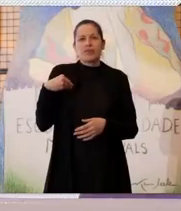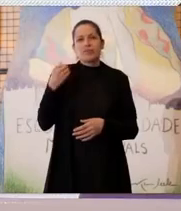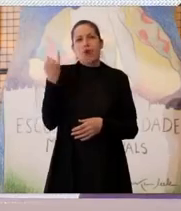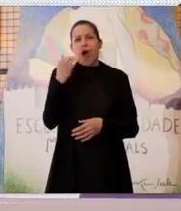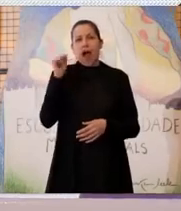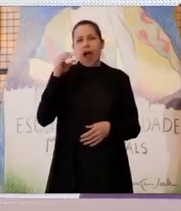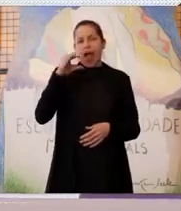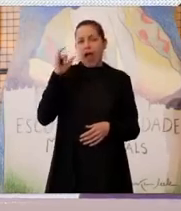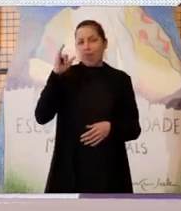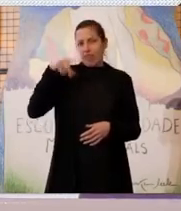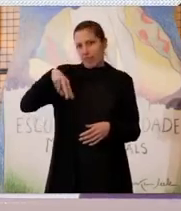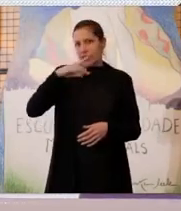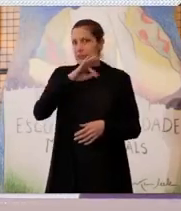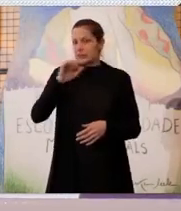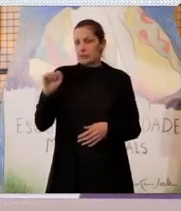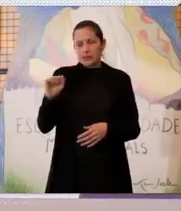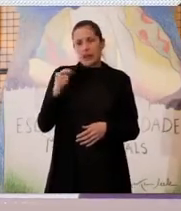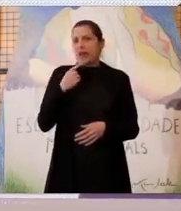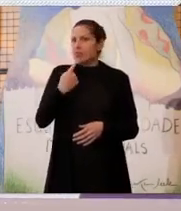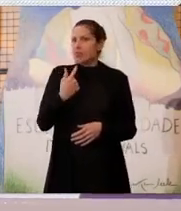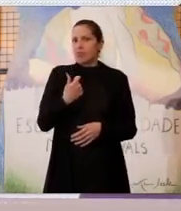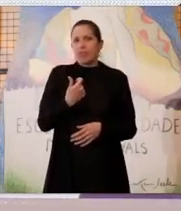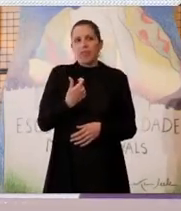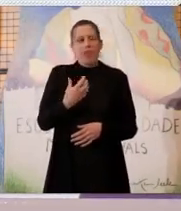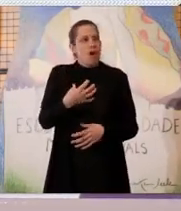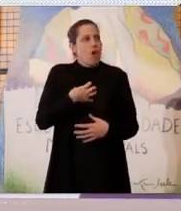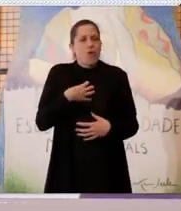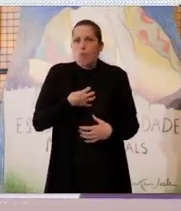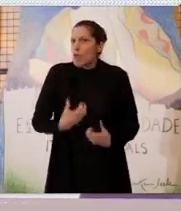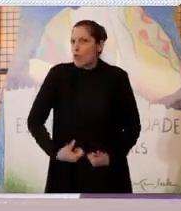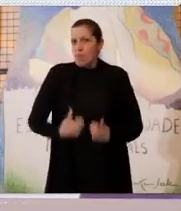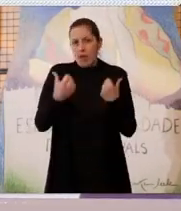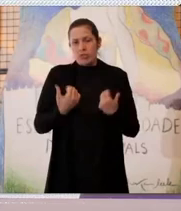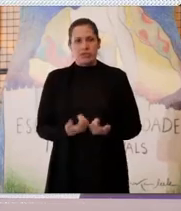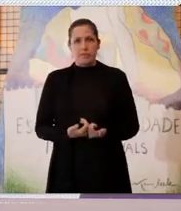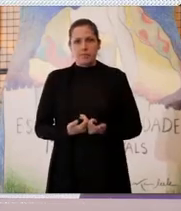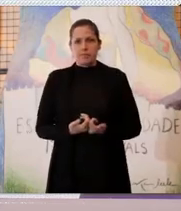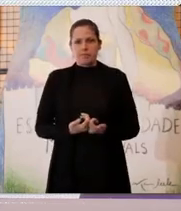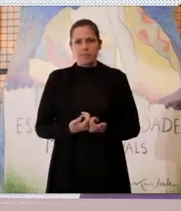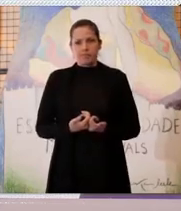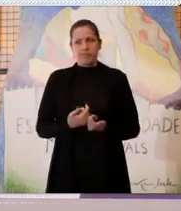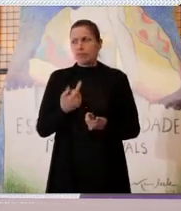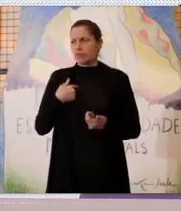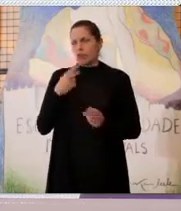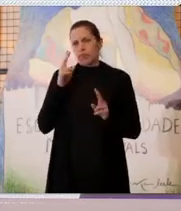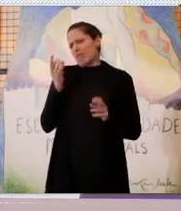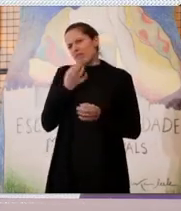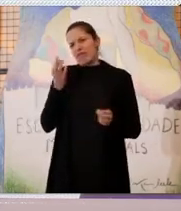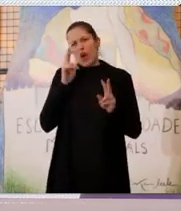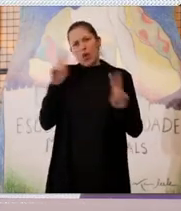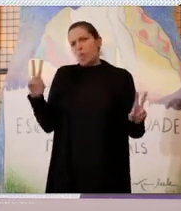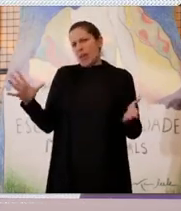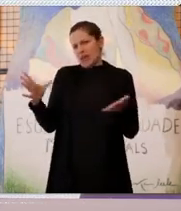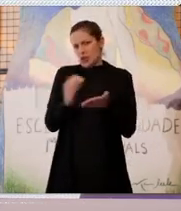claro yo cuando vi ya no hablo de la primera ministra sueca yo cuando vi que ella en una alta Cumbre lo habéis visto todas y eso es lo que vemos